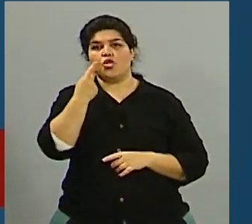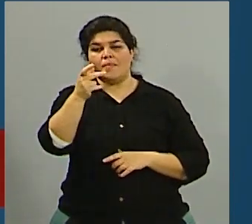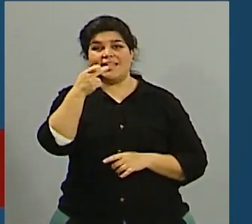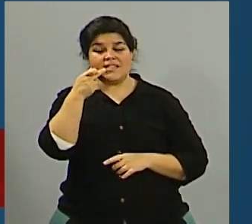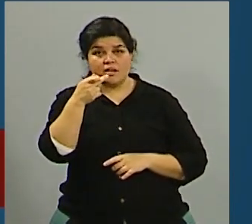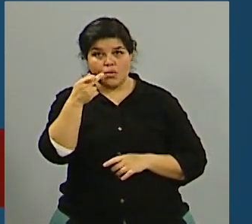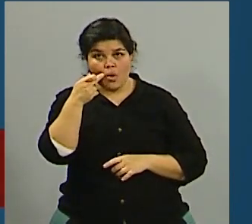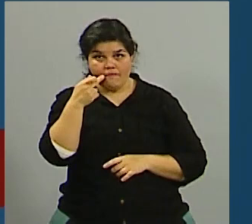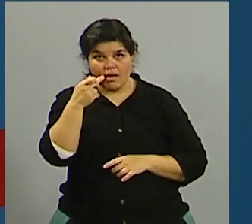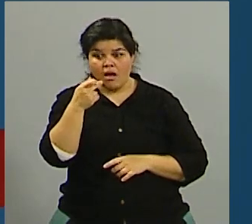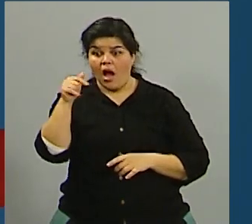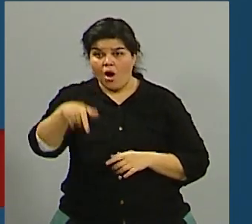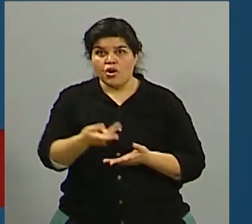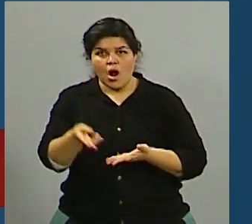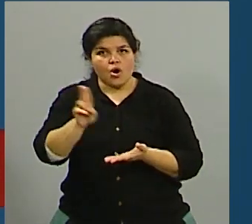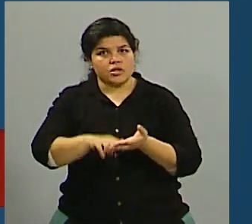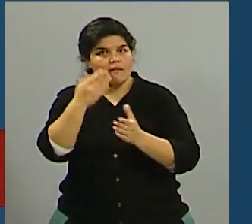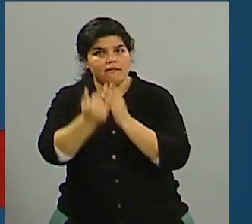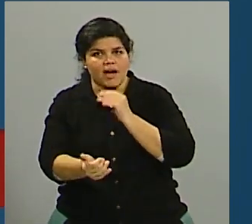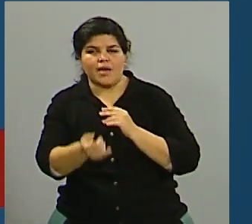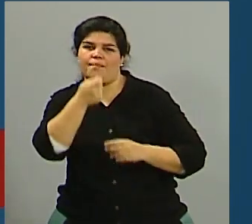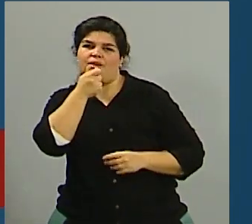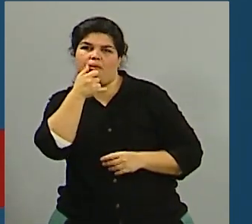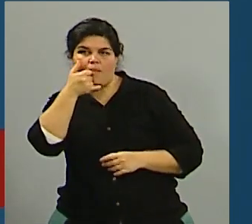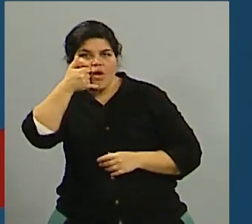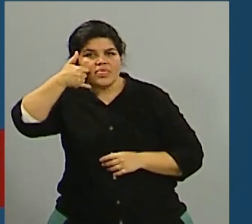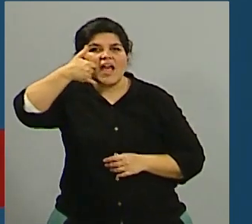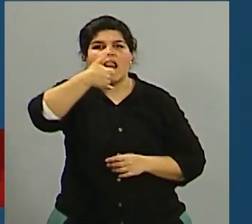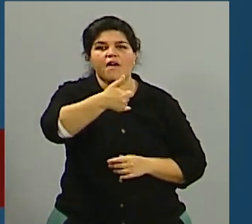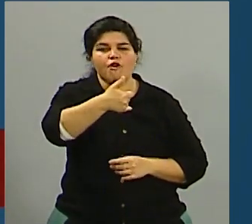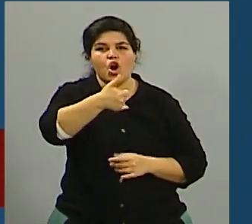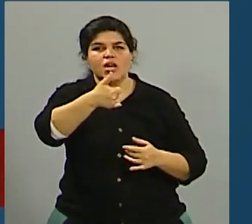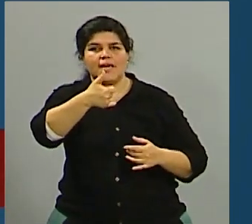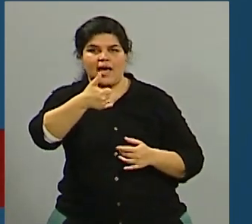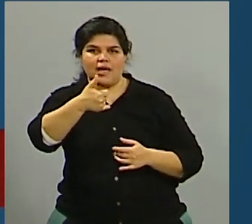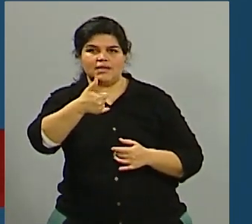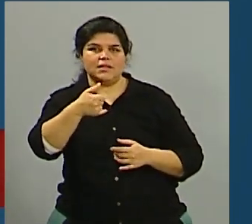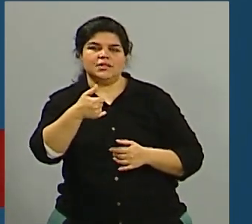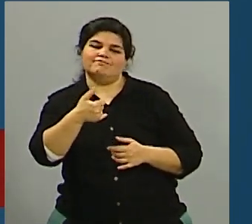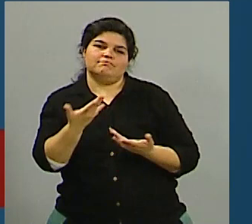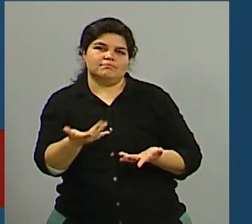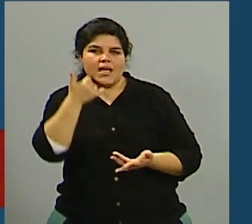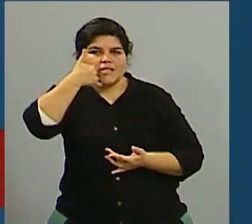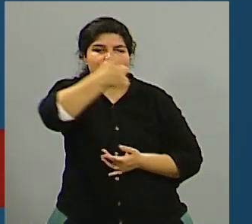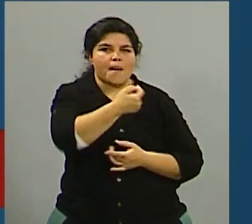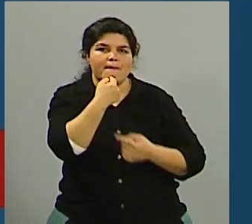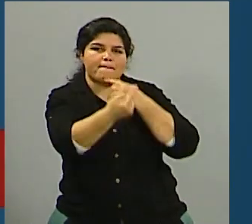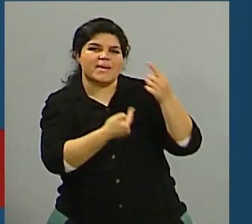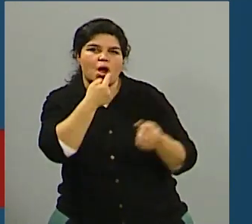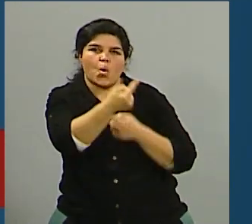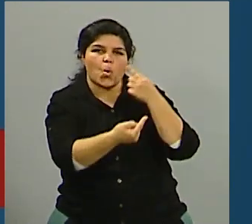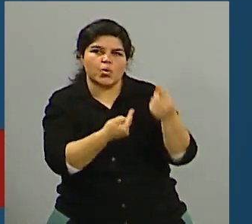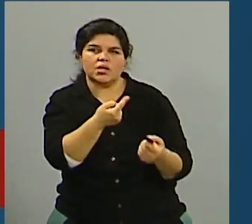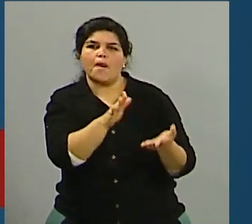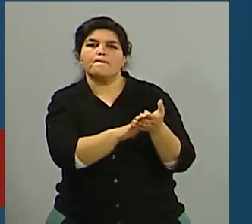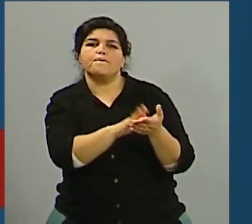la vuelven a pifiar, que es la encuesta telefónica, que es como ciertas encuestas basadas en